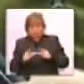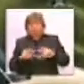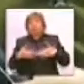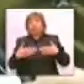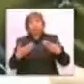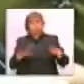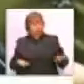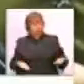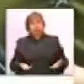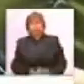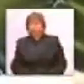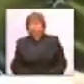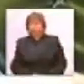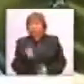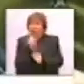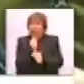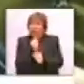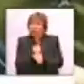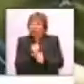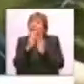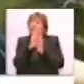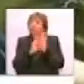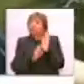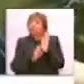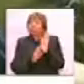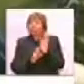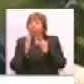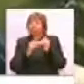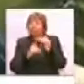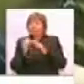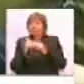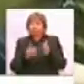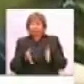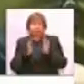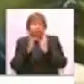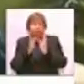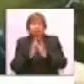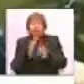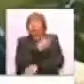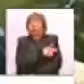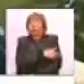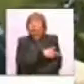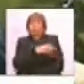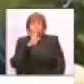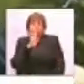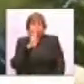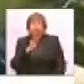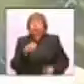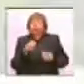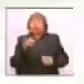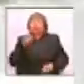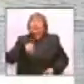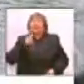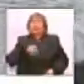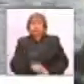pueda trabajar este proyecto de infraestructura de un hospital 4 porque se